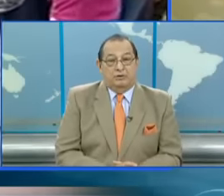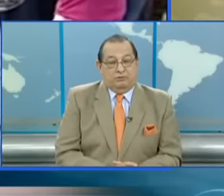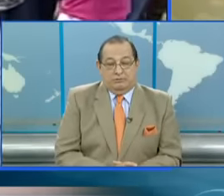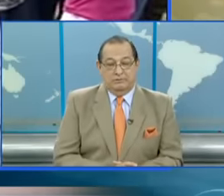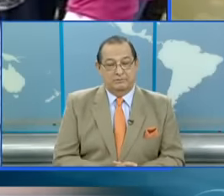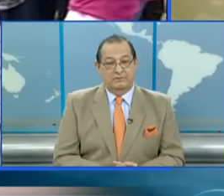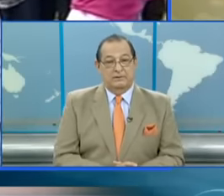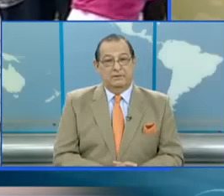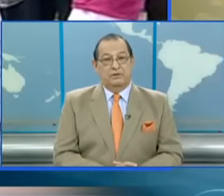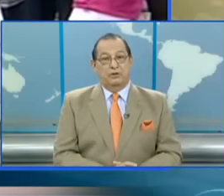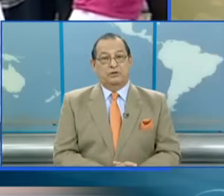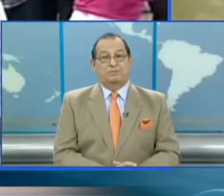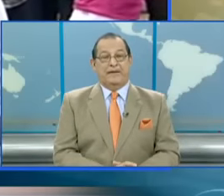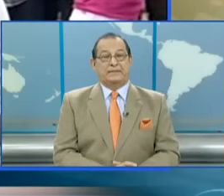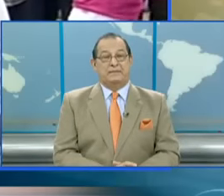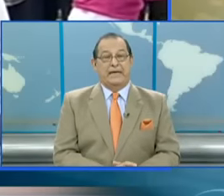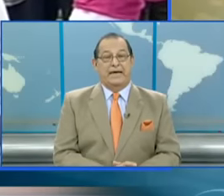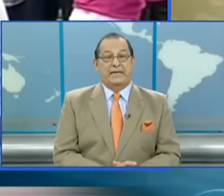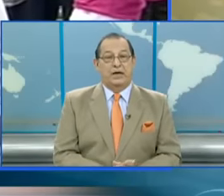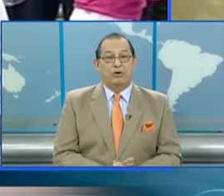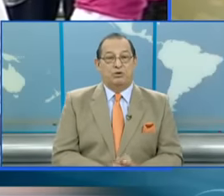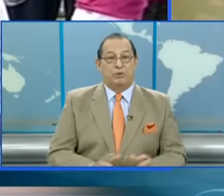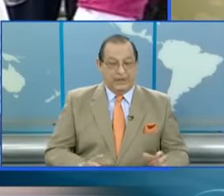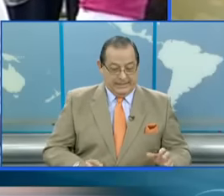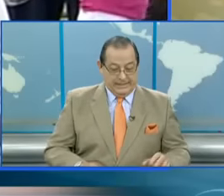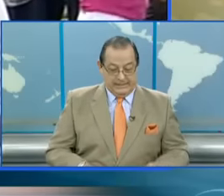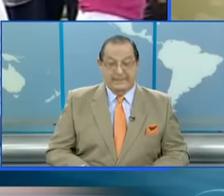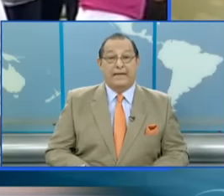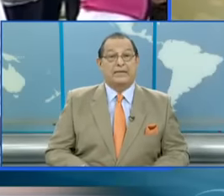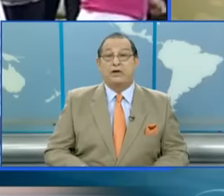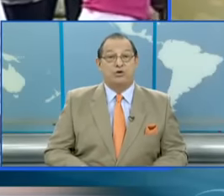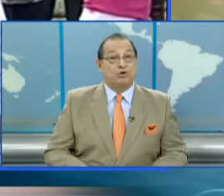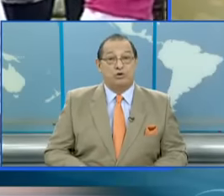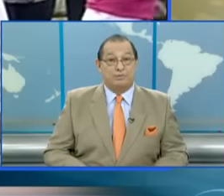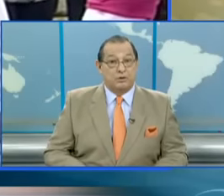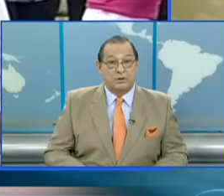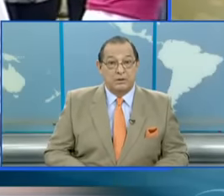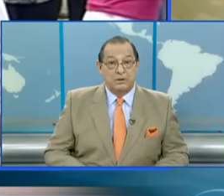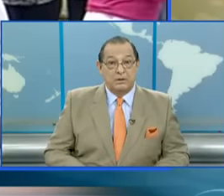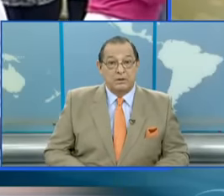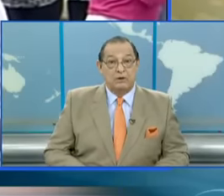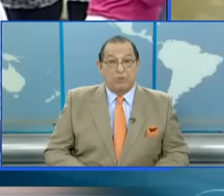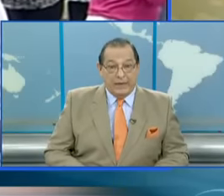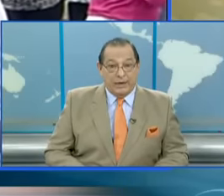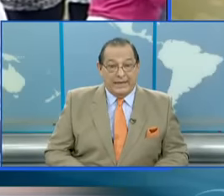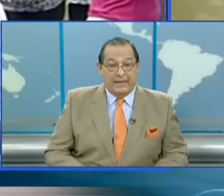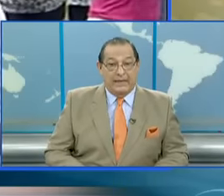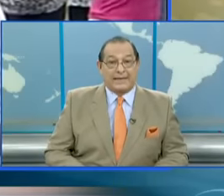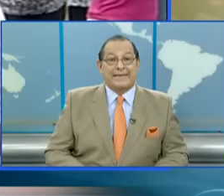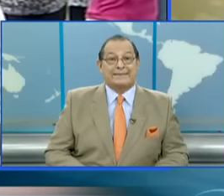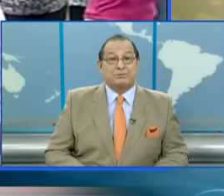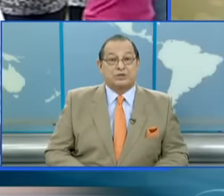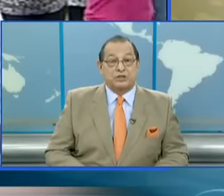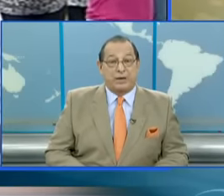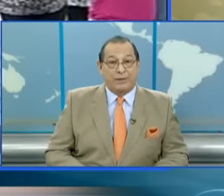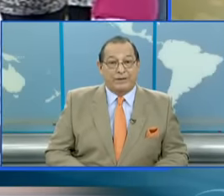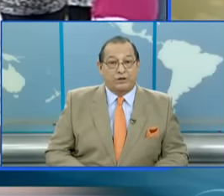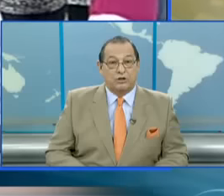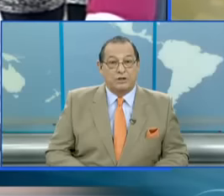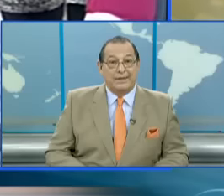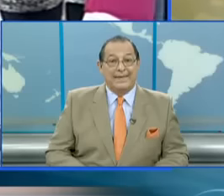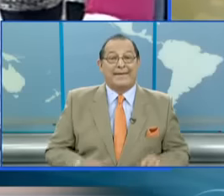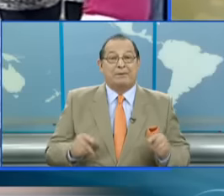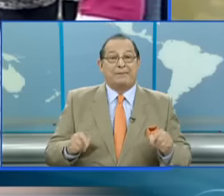Yo no estoy para servir a ella ni al grupo de ella, ni a ningún grupo. Lo bueno ahí es que ya se pusieron de